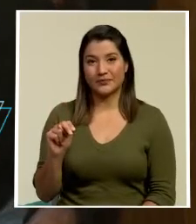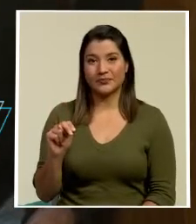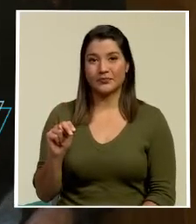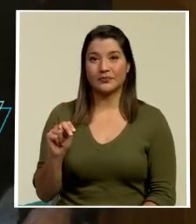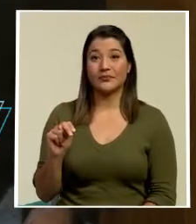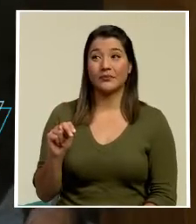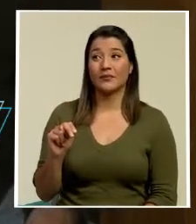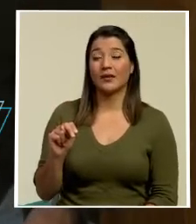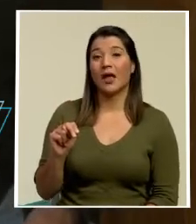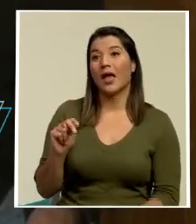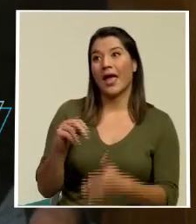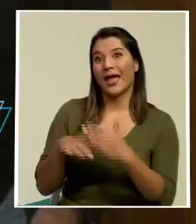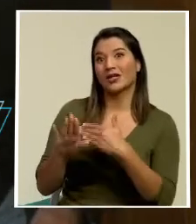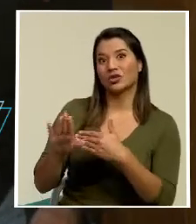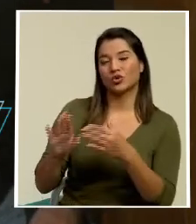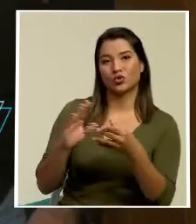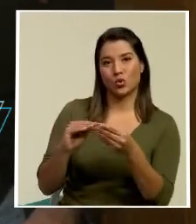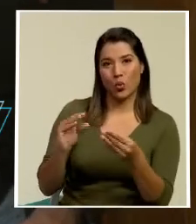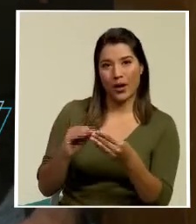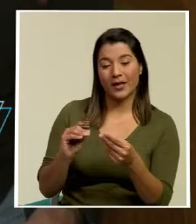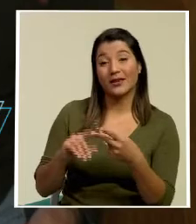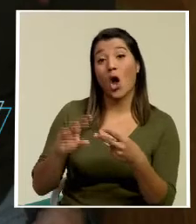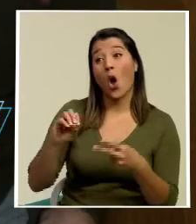Tatamundo, y también era Joaquín